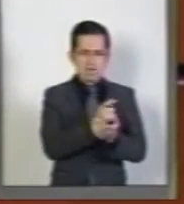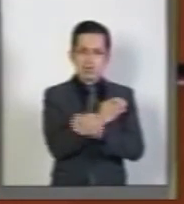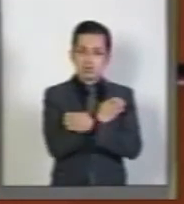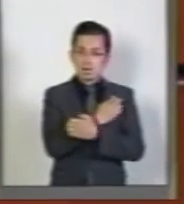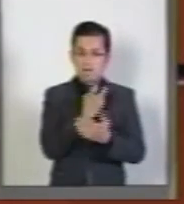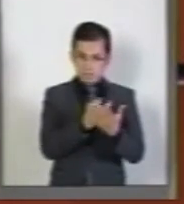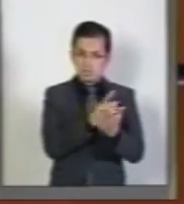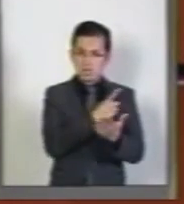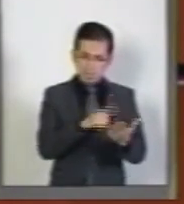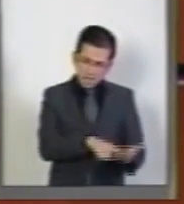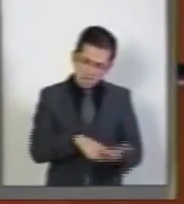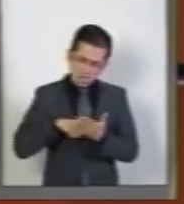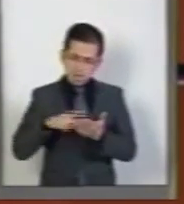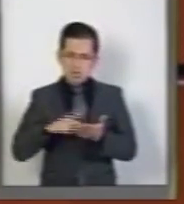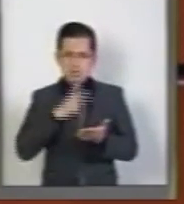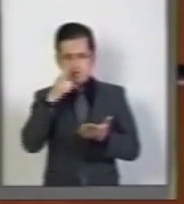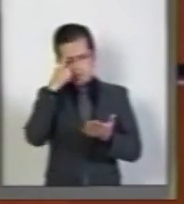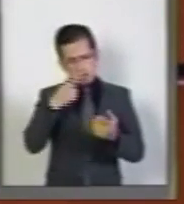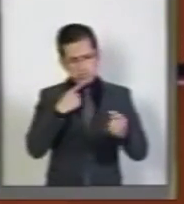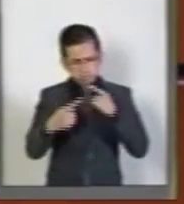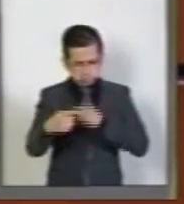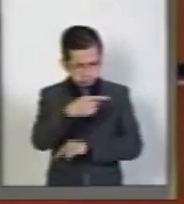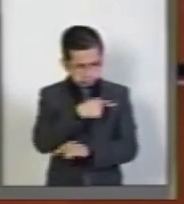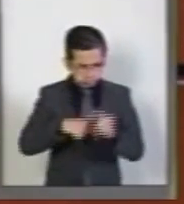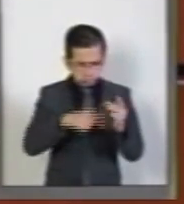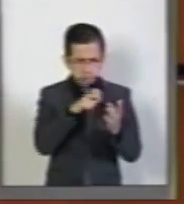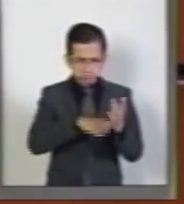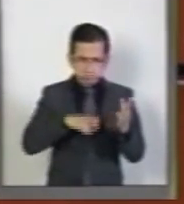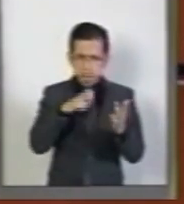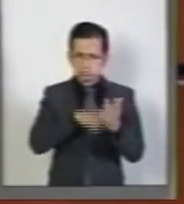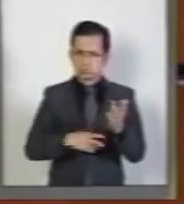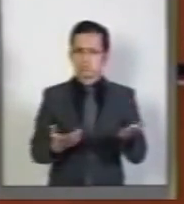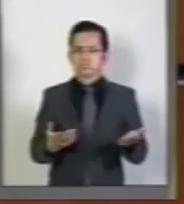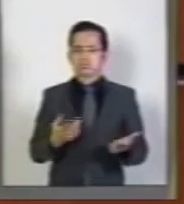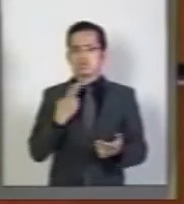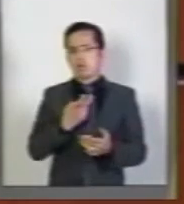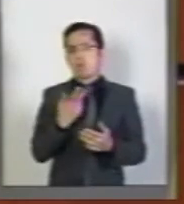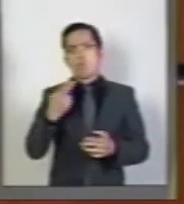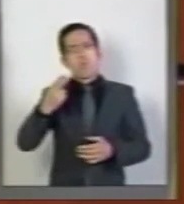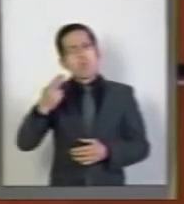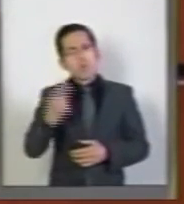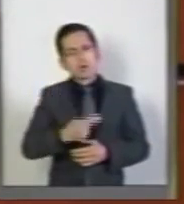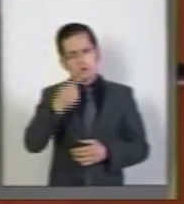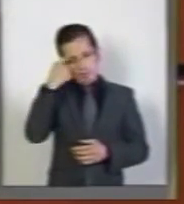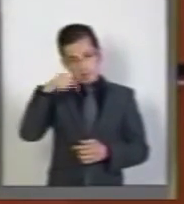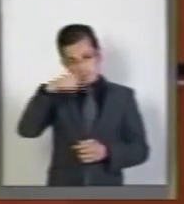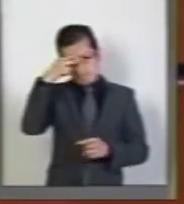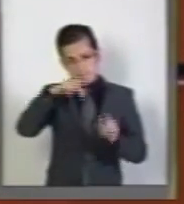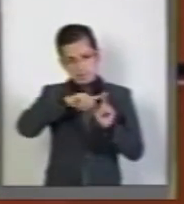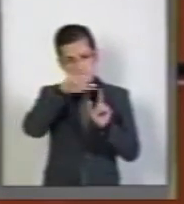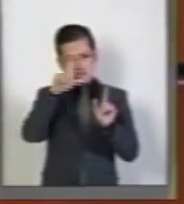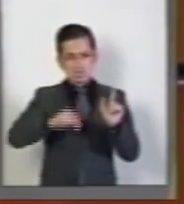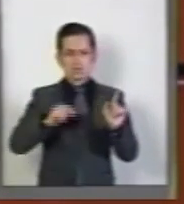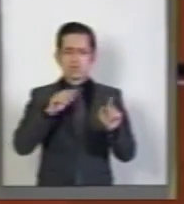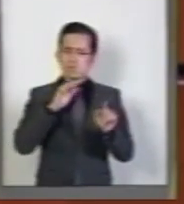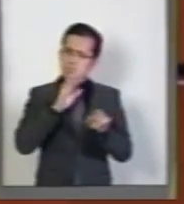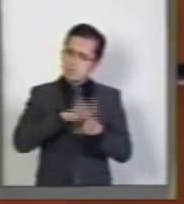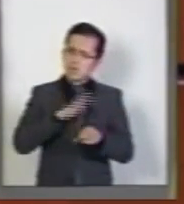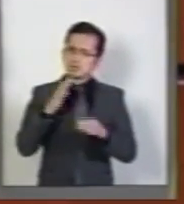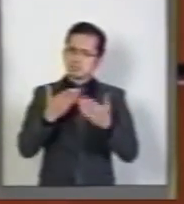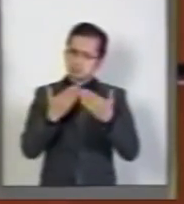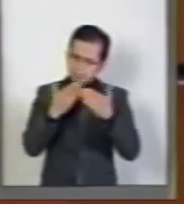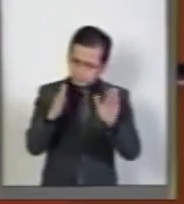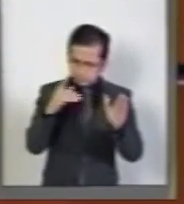necesario y pertinente. Urge abrir en todo el país los canales de diálogo y análisis responsable mediante